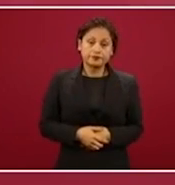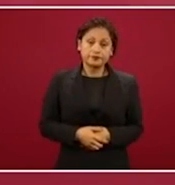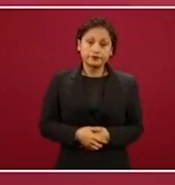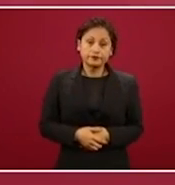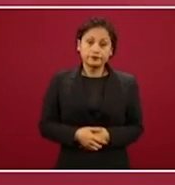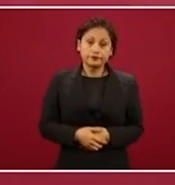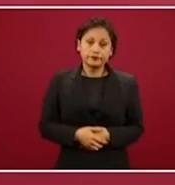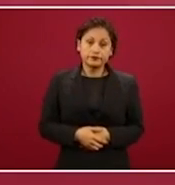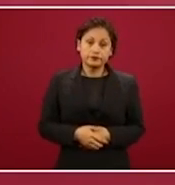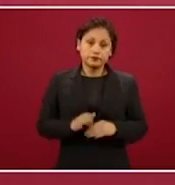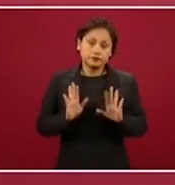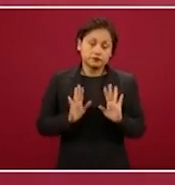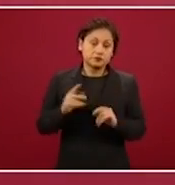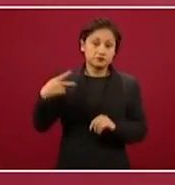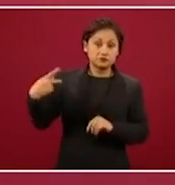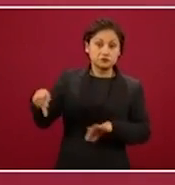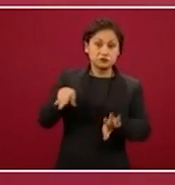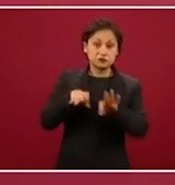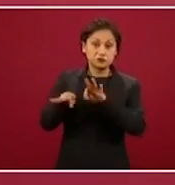da un servicio